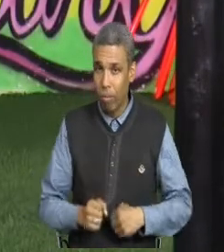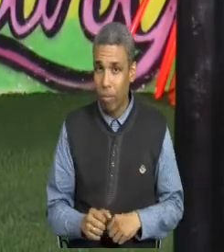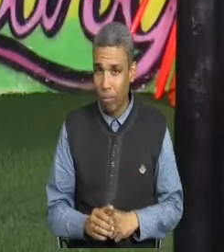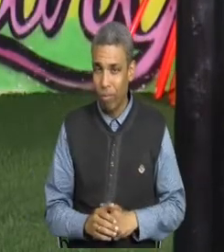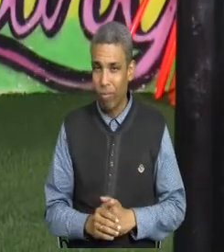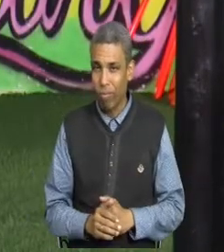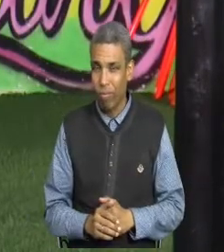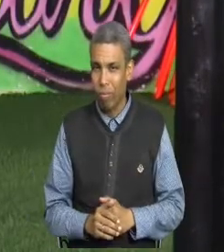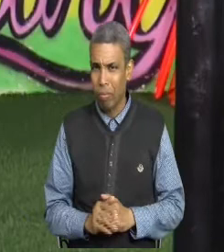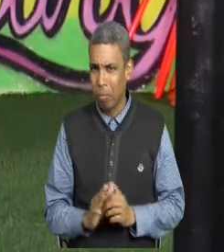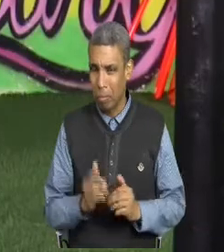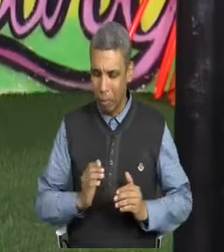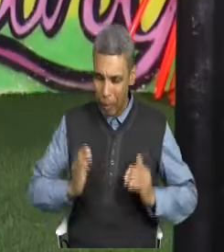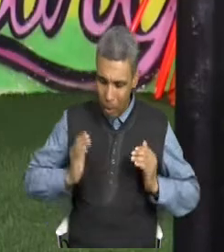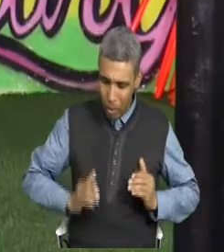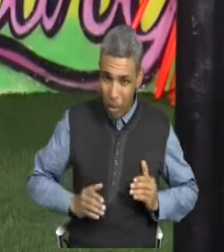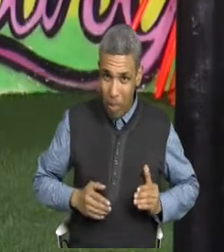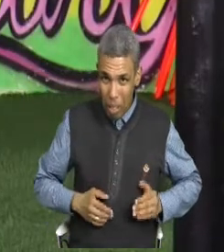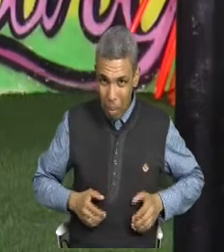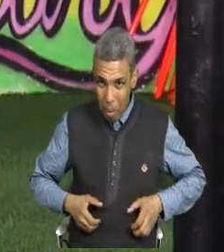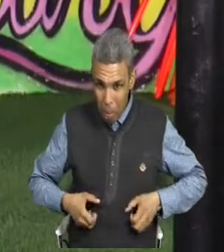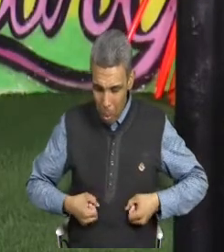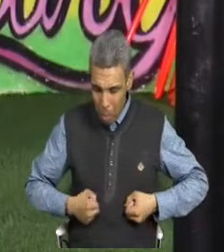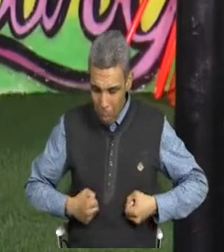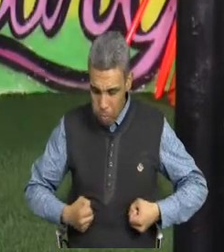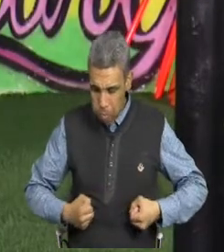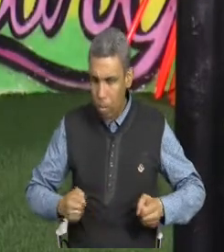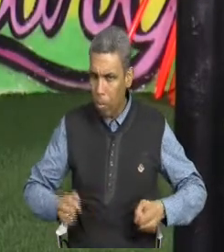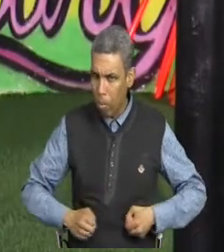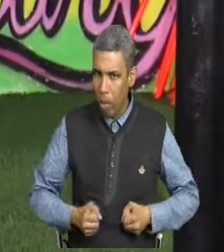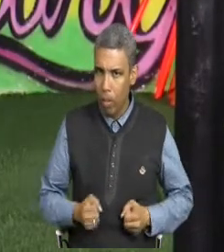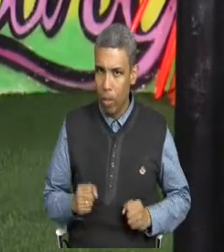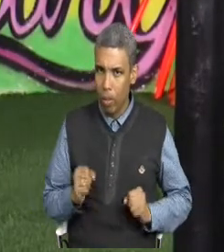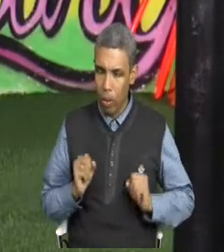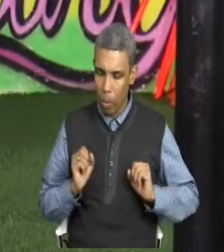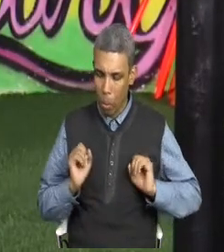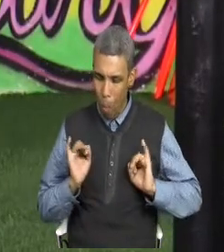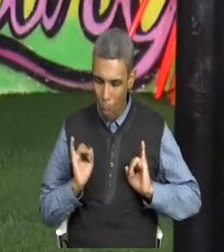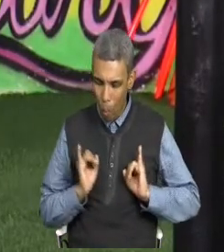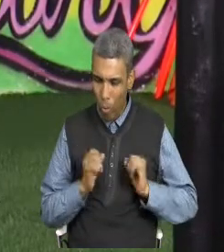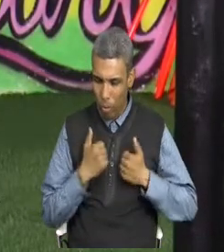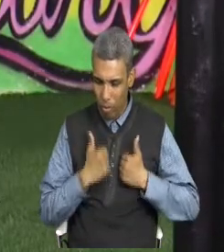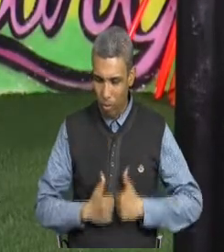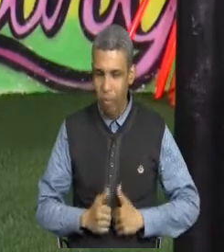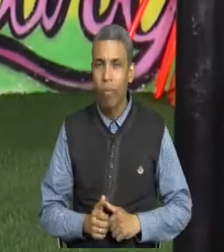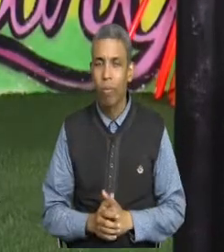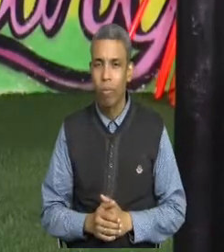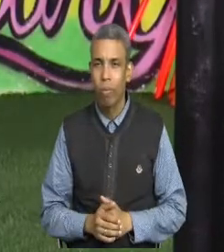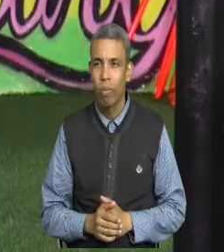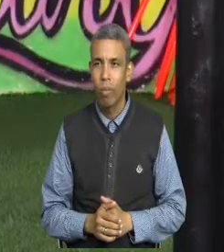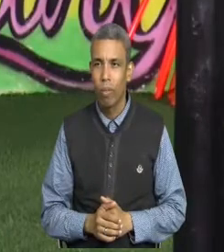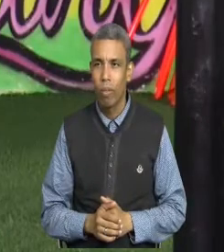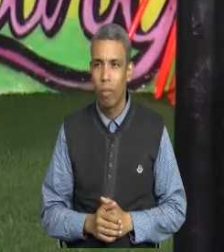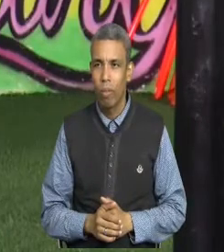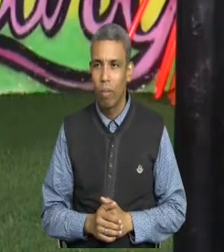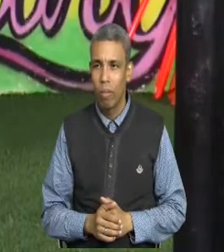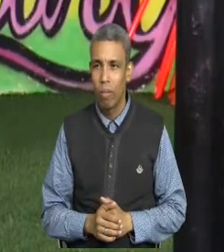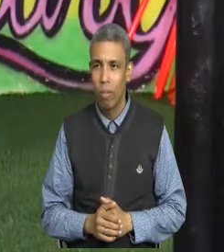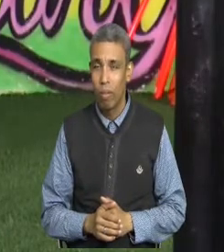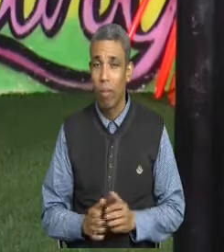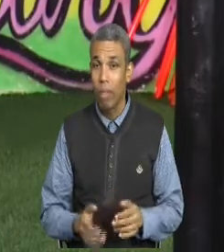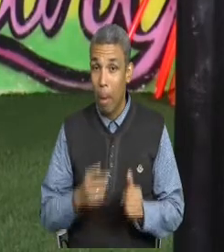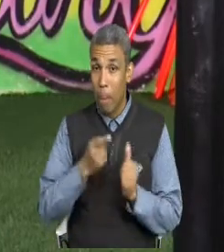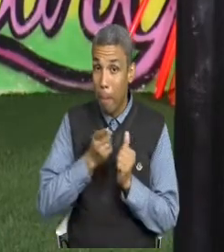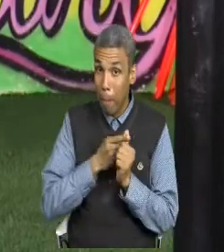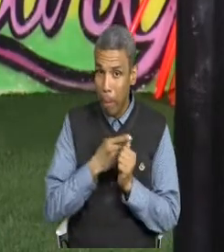algunas partes del cuerpo no les van a gustar. Y bueno, como todos los días, arrancar con una movilidad articular cortica, algo sencillo, para empezar a soltar el cuerpo.